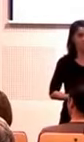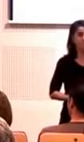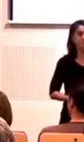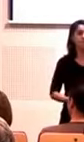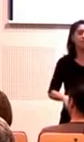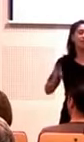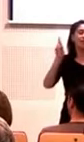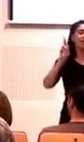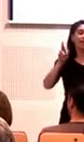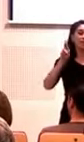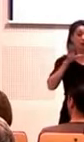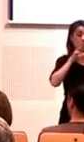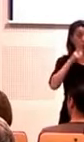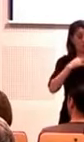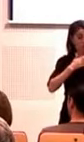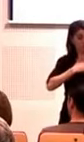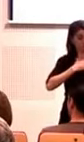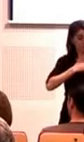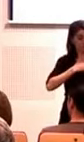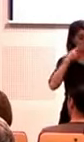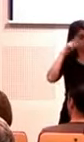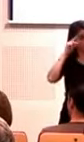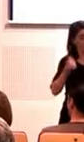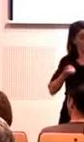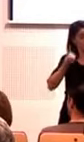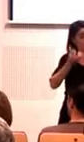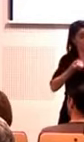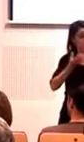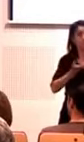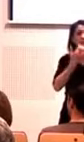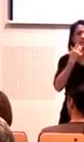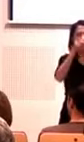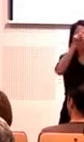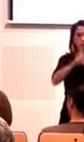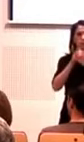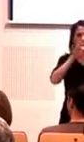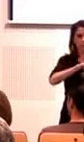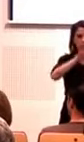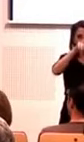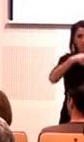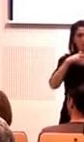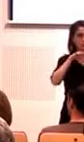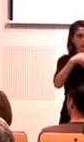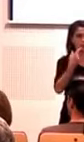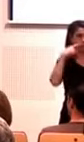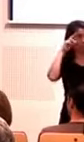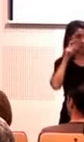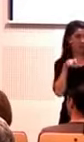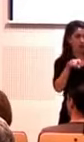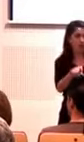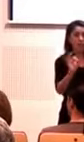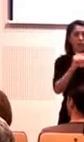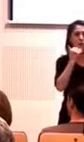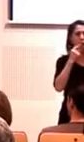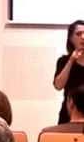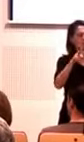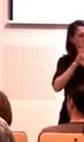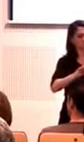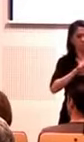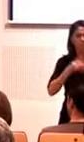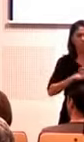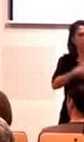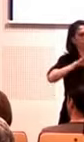el testimonio que estoy dando para personas que estén pasando por cáncer o esto, que les sirva de alivio, ¿no? Que